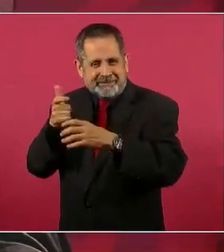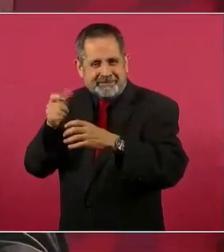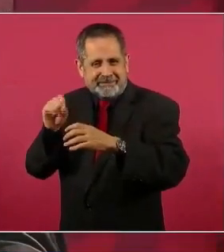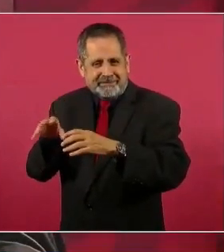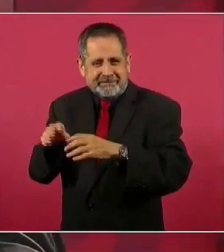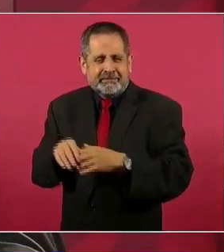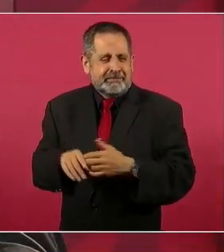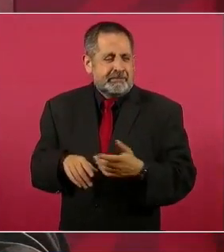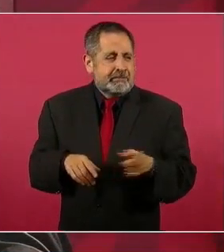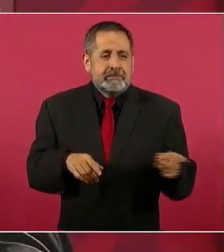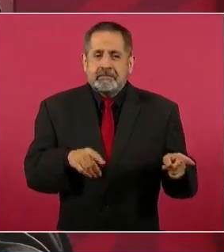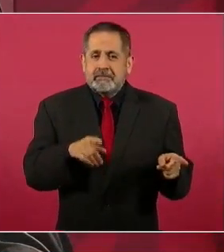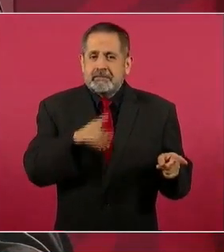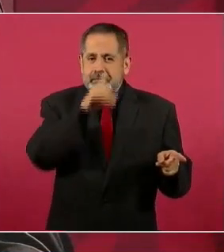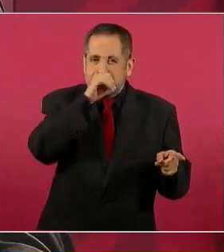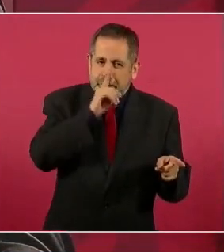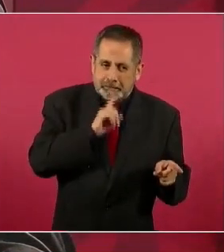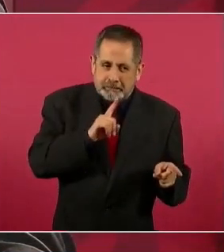lo voy a lanzar.